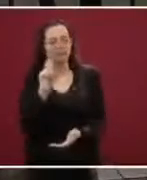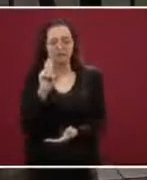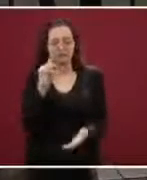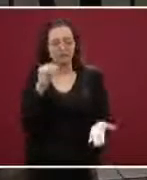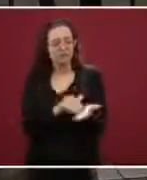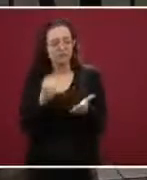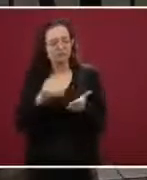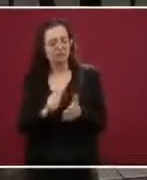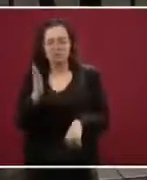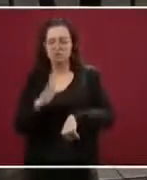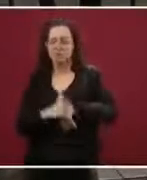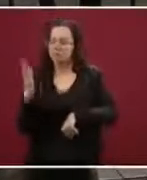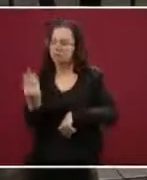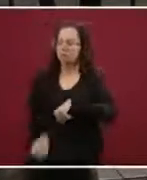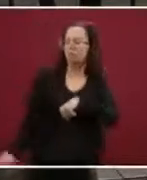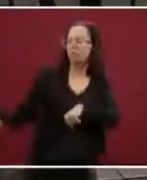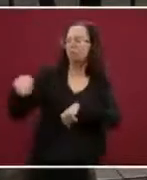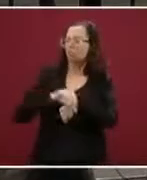30,000?